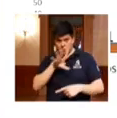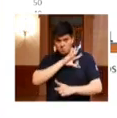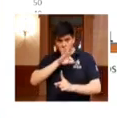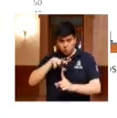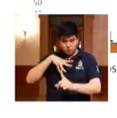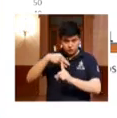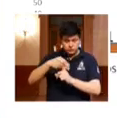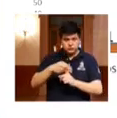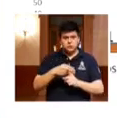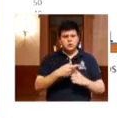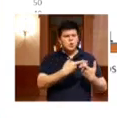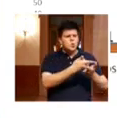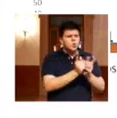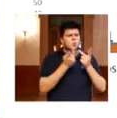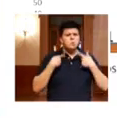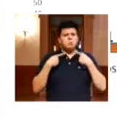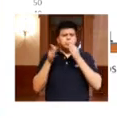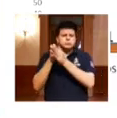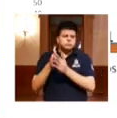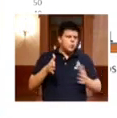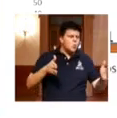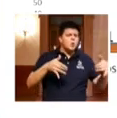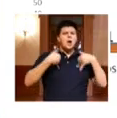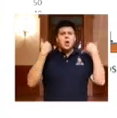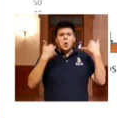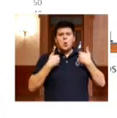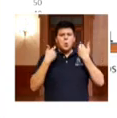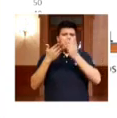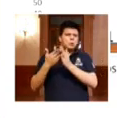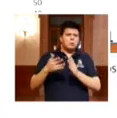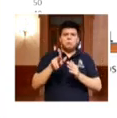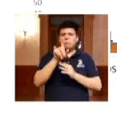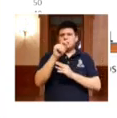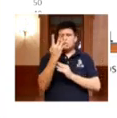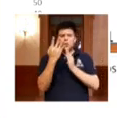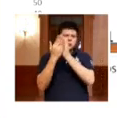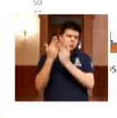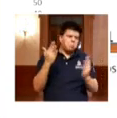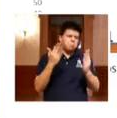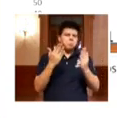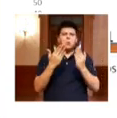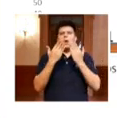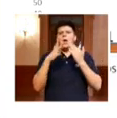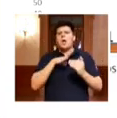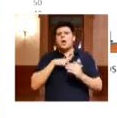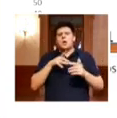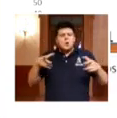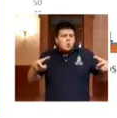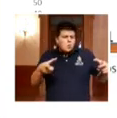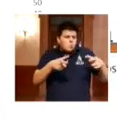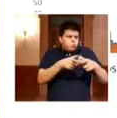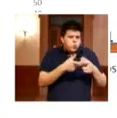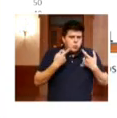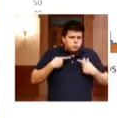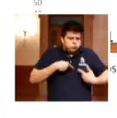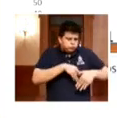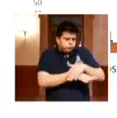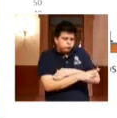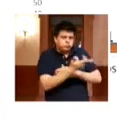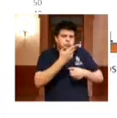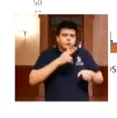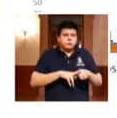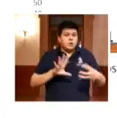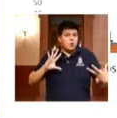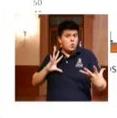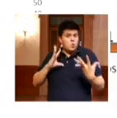en los grupos de personas más jóvenes, afortunadamente hoy tenemos muchos menos casos hospitalizados. En